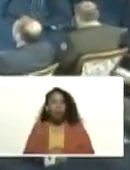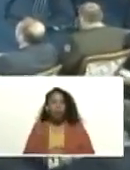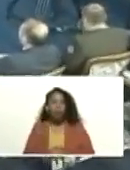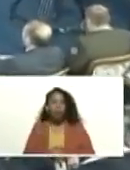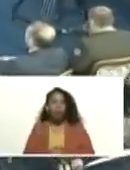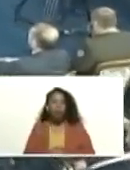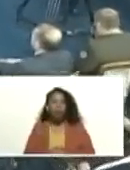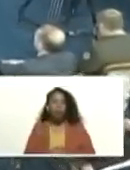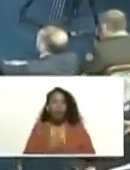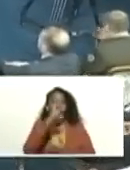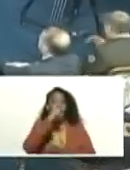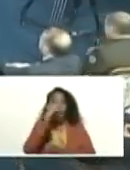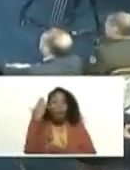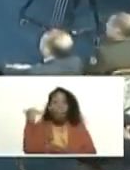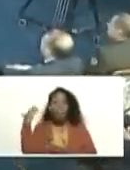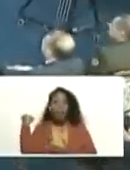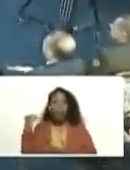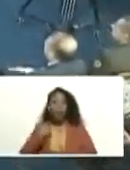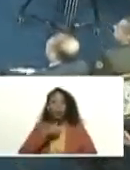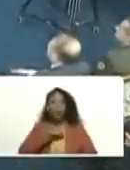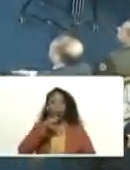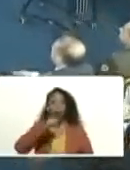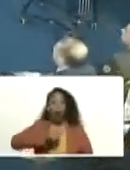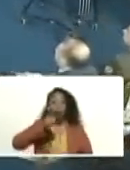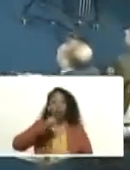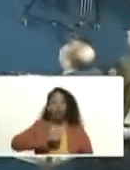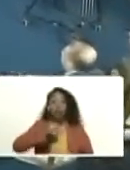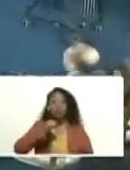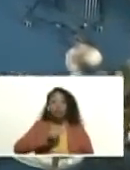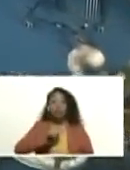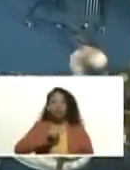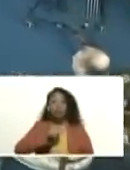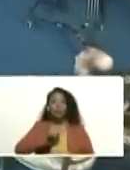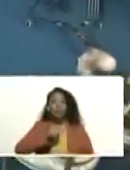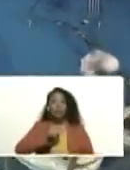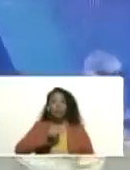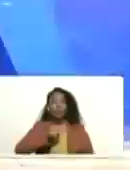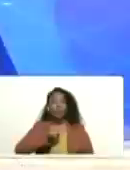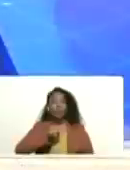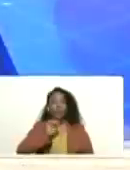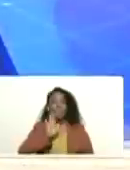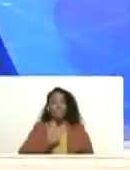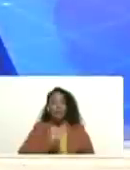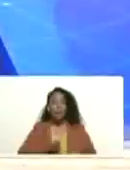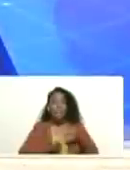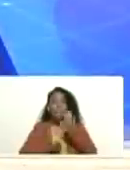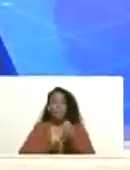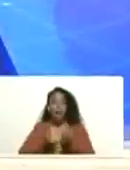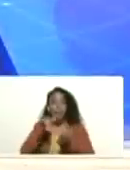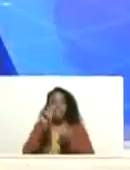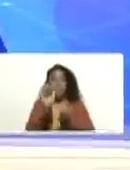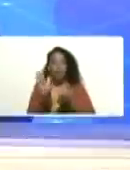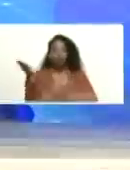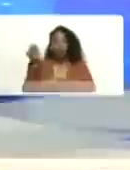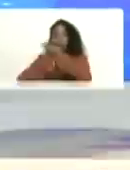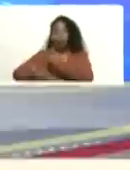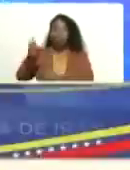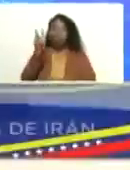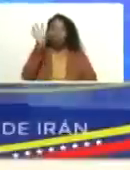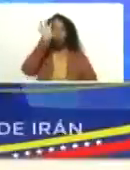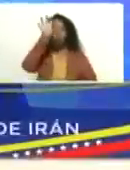Los años pasados hemos dado buenos y significativos pasos en la relación entre los dos países.